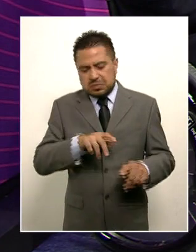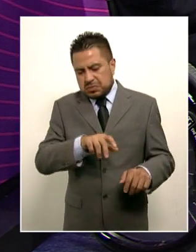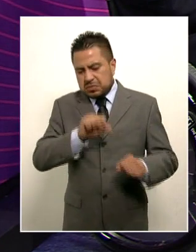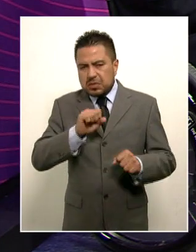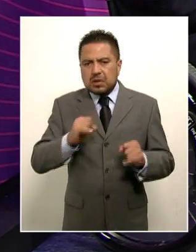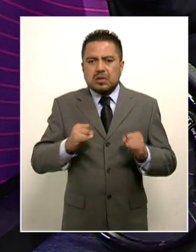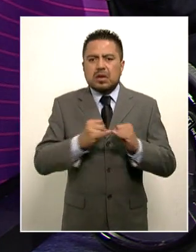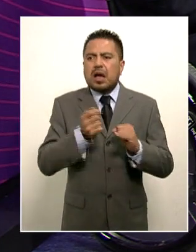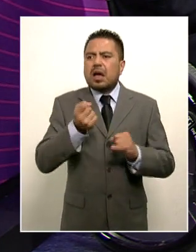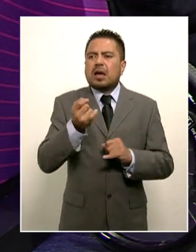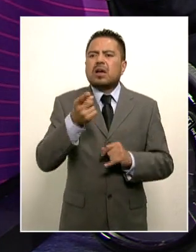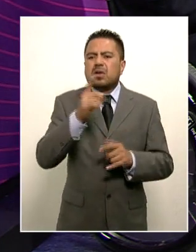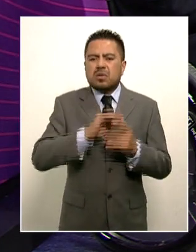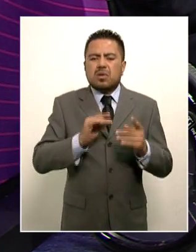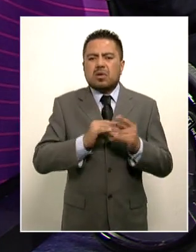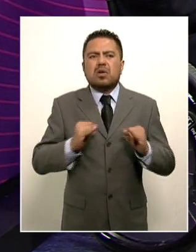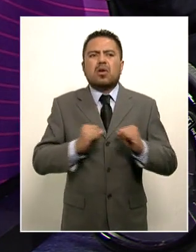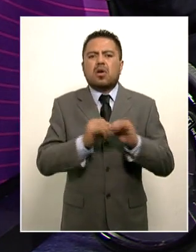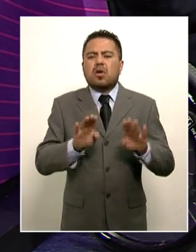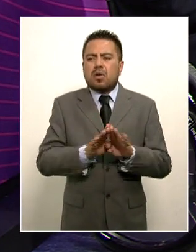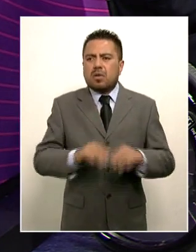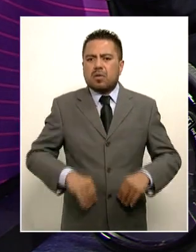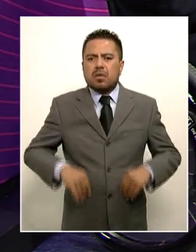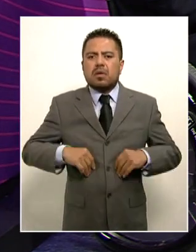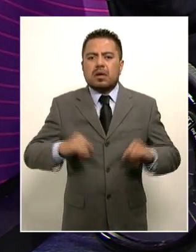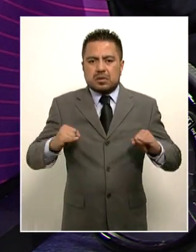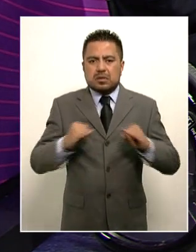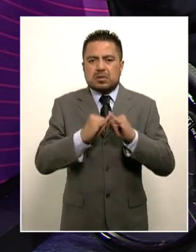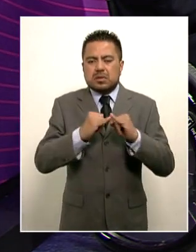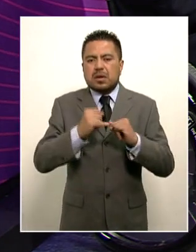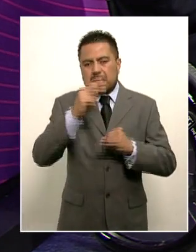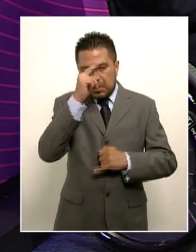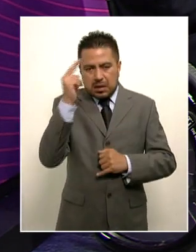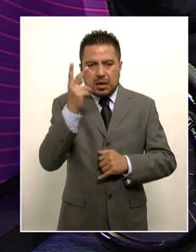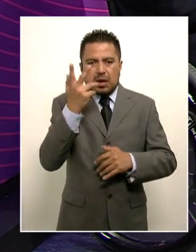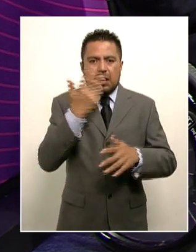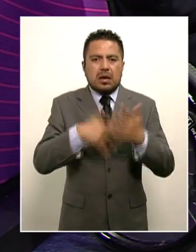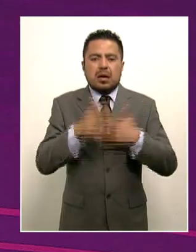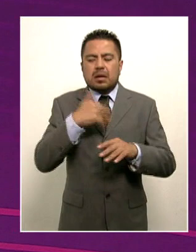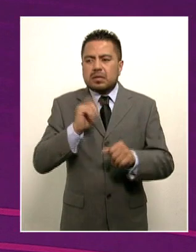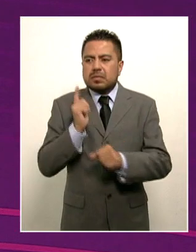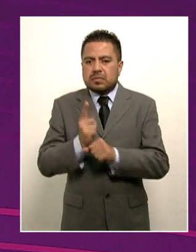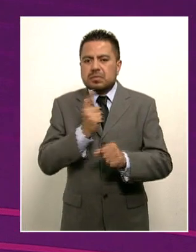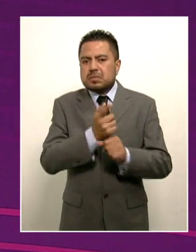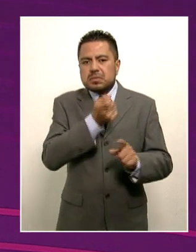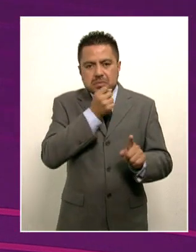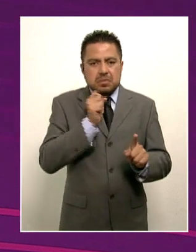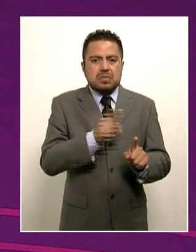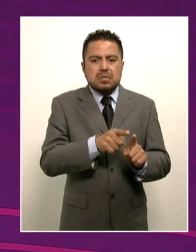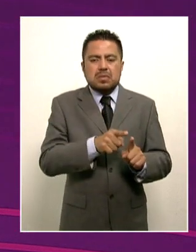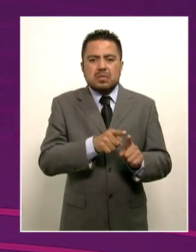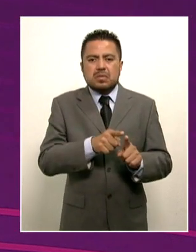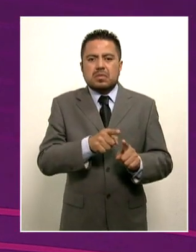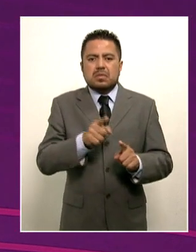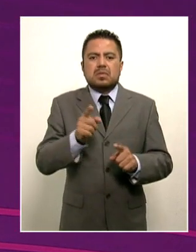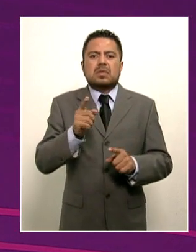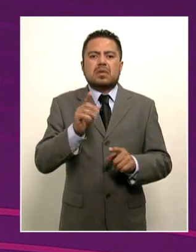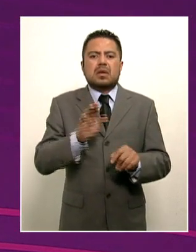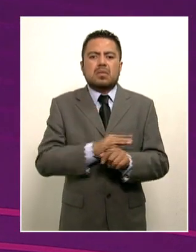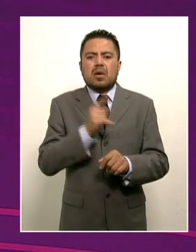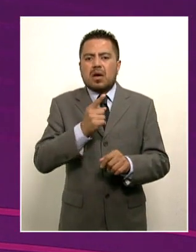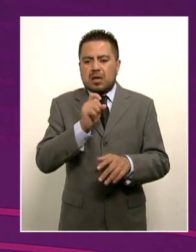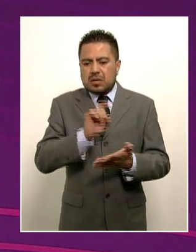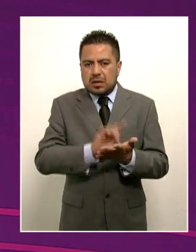instituto. Cuéntanos un poco del instituto y cómo lo viven. En el Instituto Mexicano de Lengua de Señas nos hemos percatado incluso también que por ser una